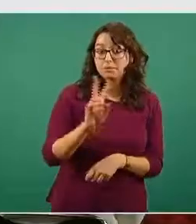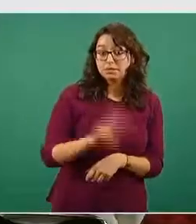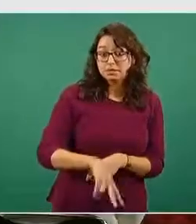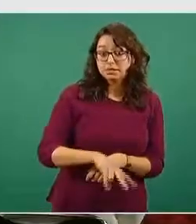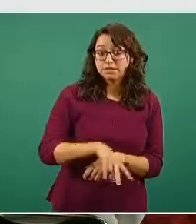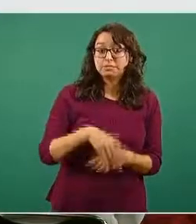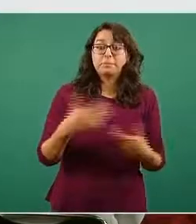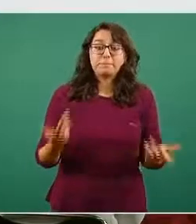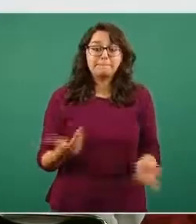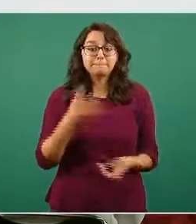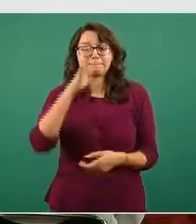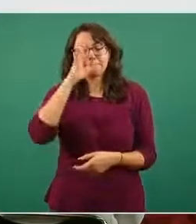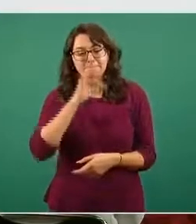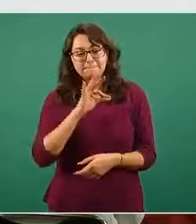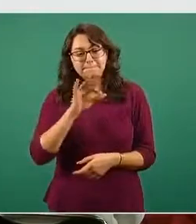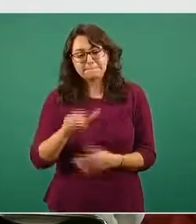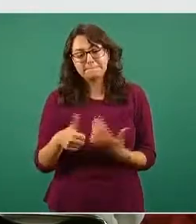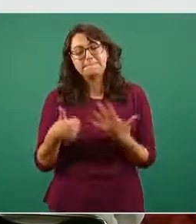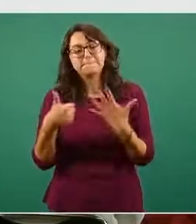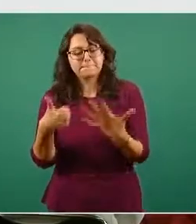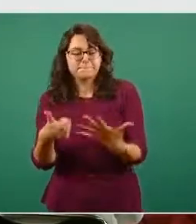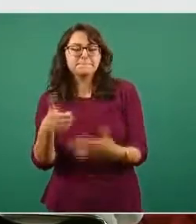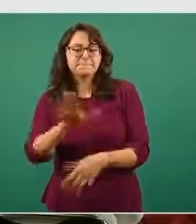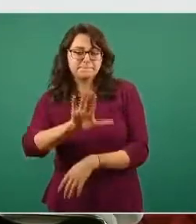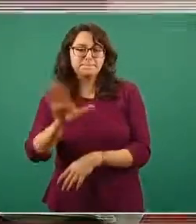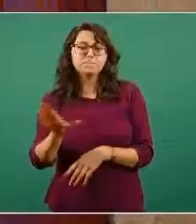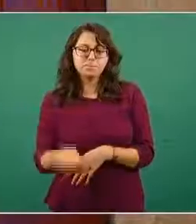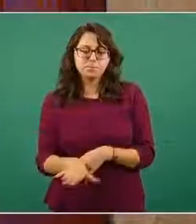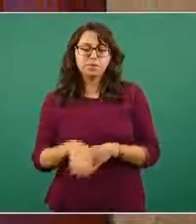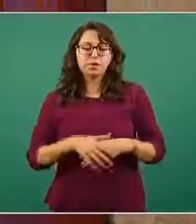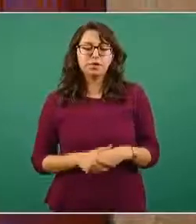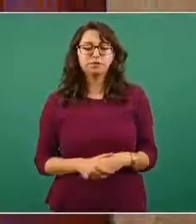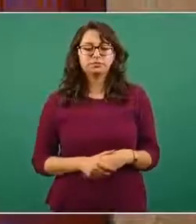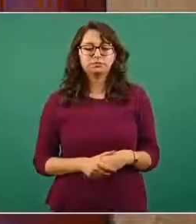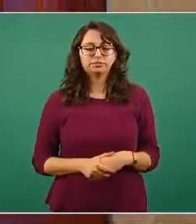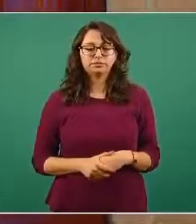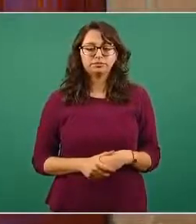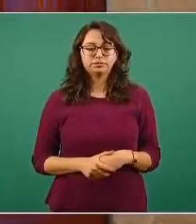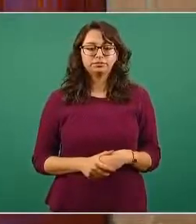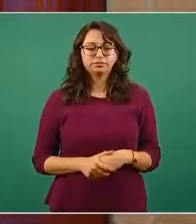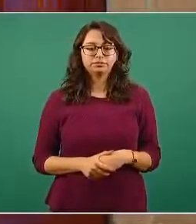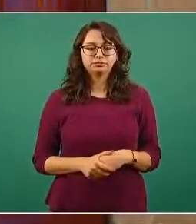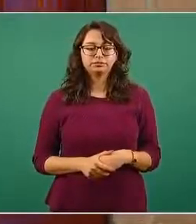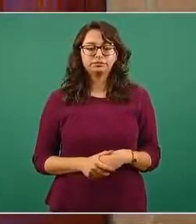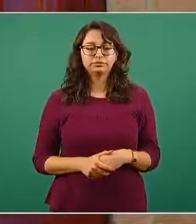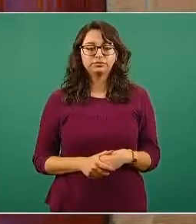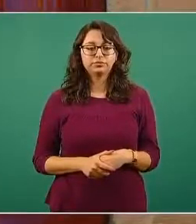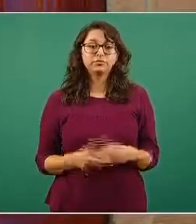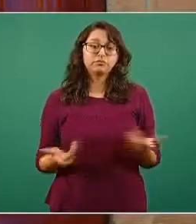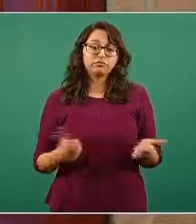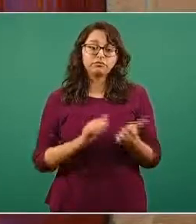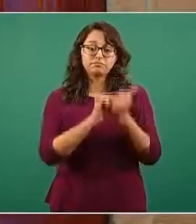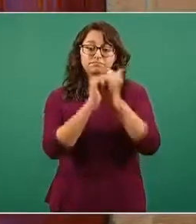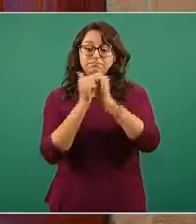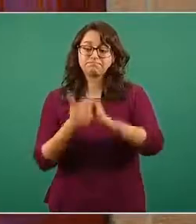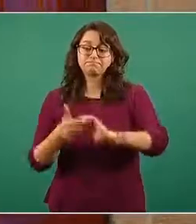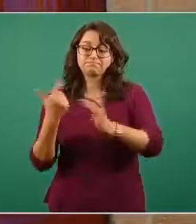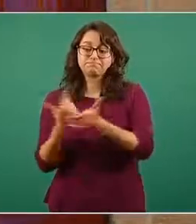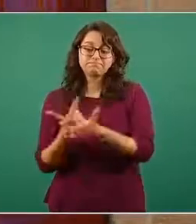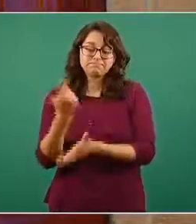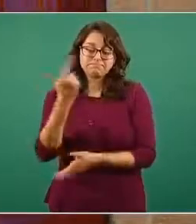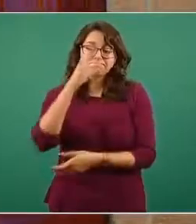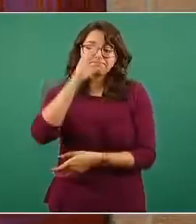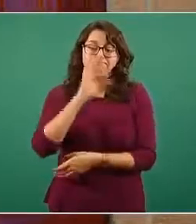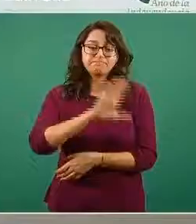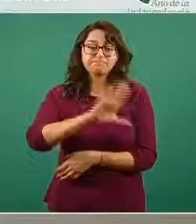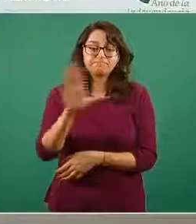COVID-19, lamentablemente 6 de ellas, para efectos de la semana 2, pierden la vida a consecuencia de las complicaciones.